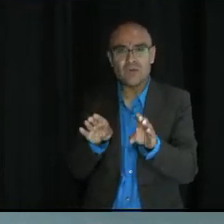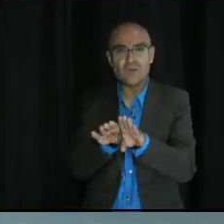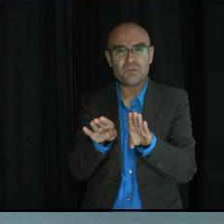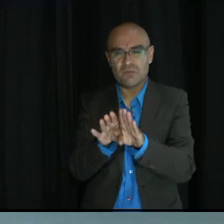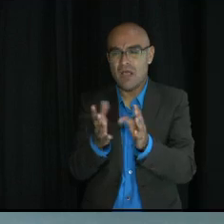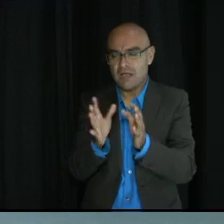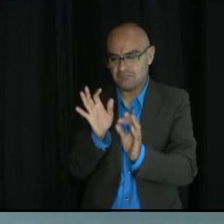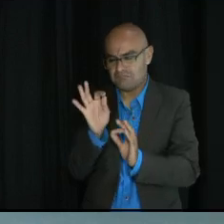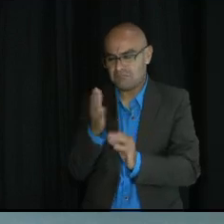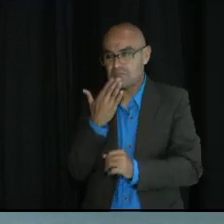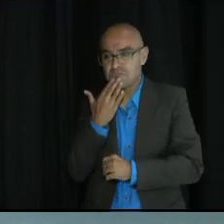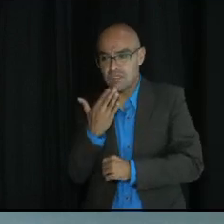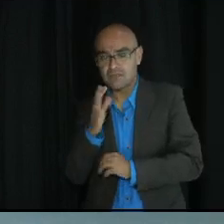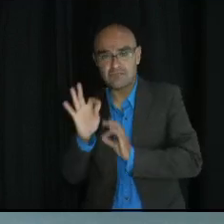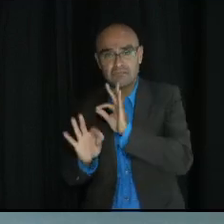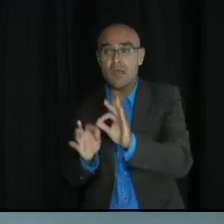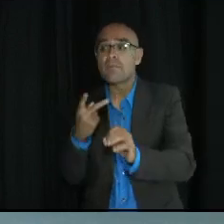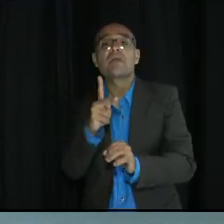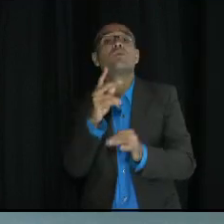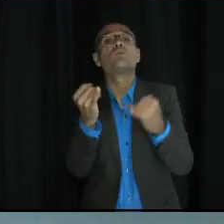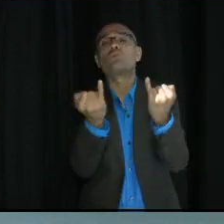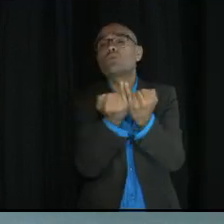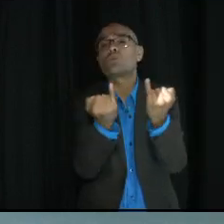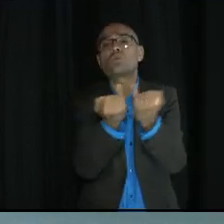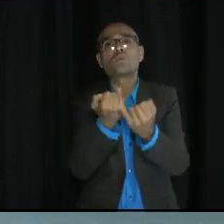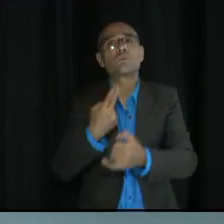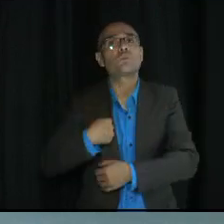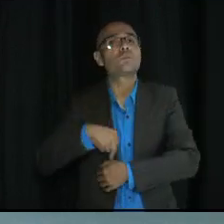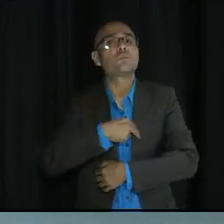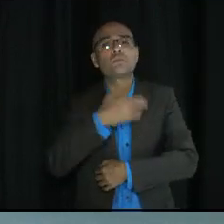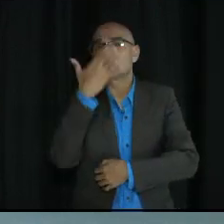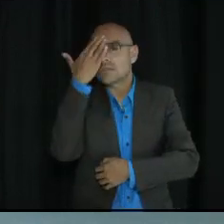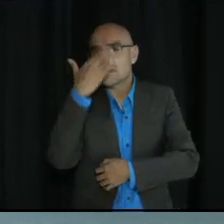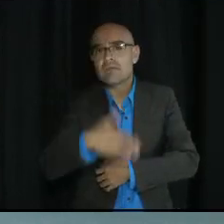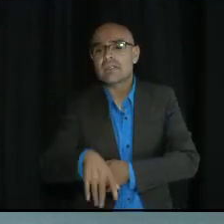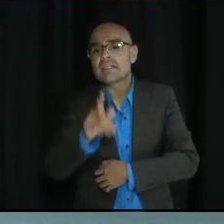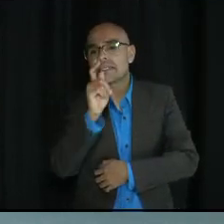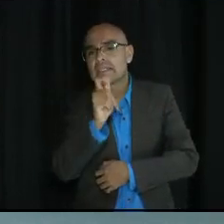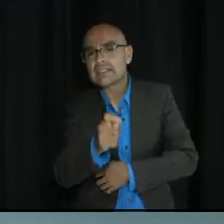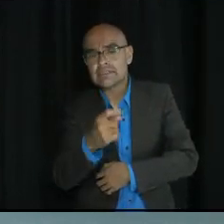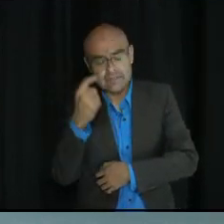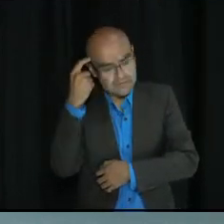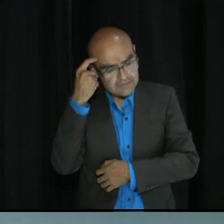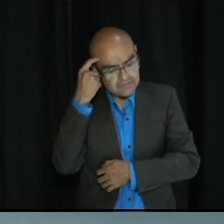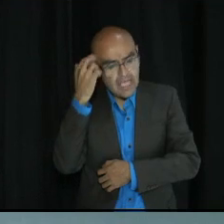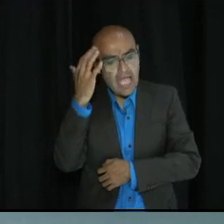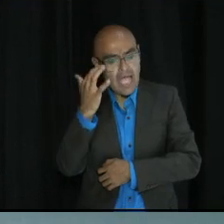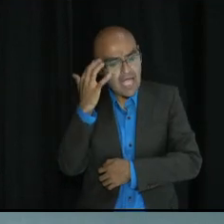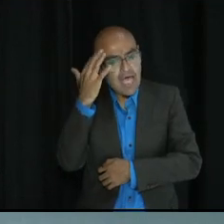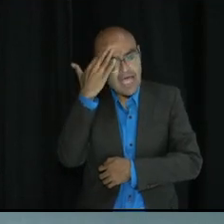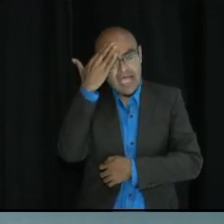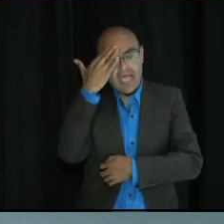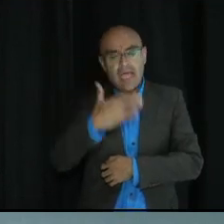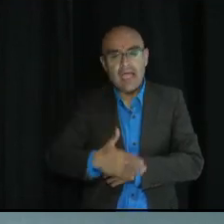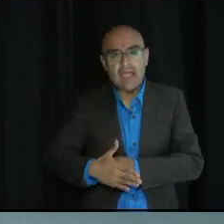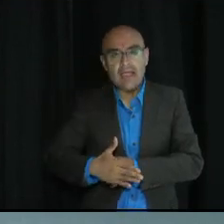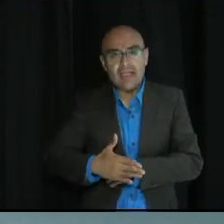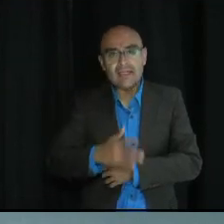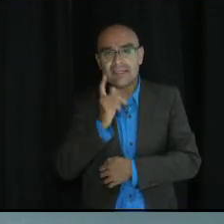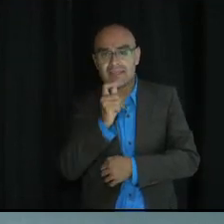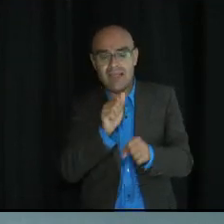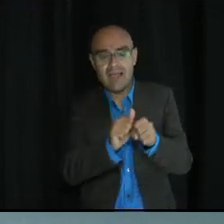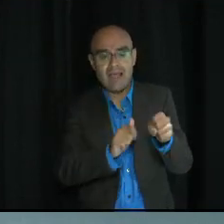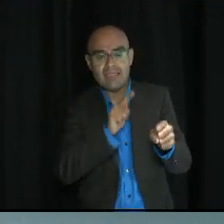contrario, trae una predisposición. Tú eres el experto en grandes felinos, pero trae una predisposición al momento de un